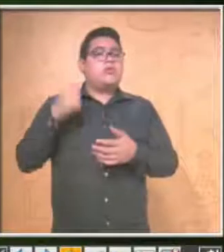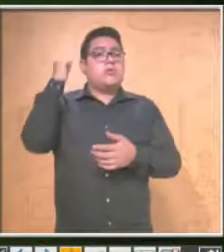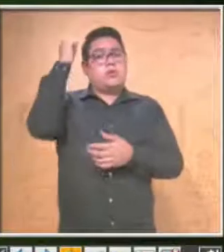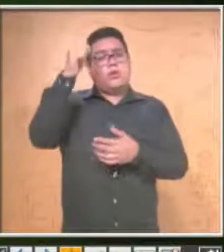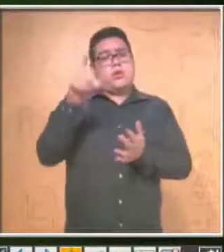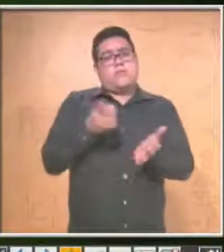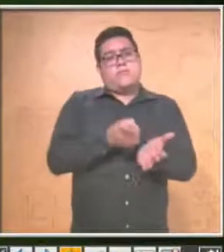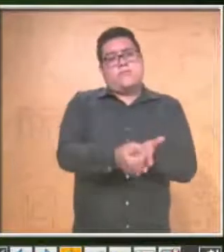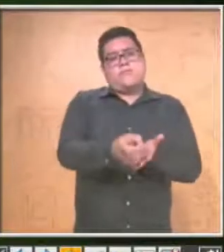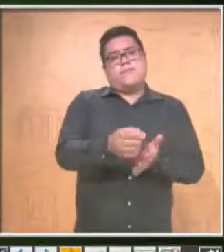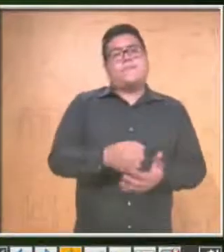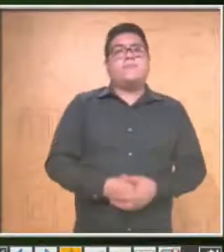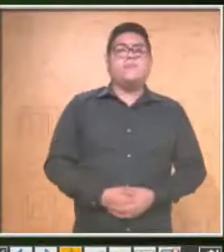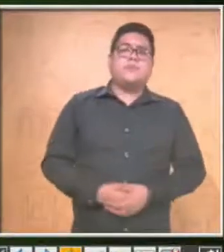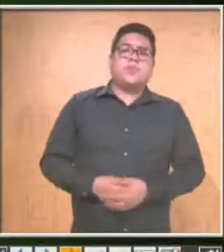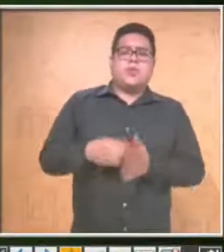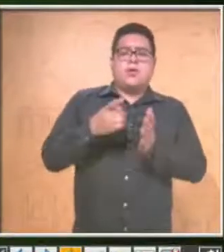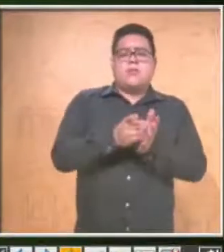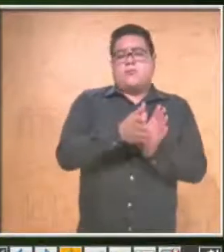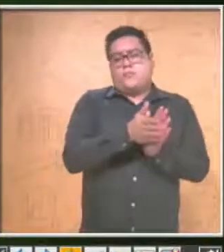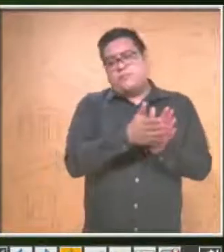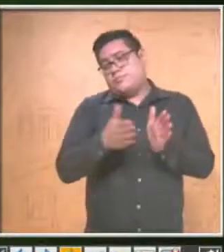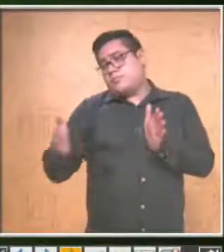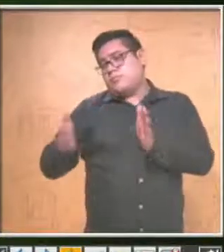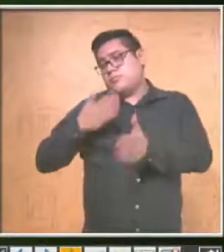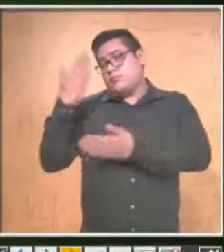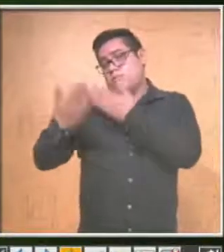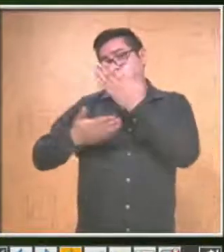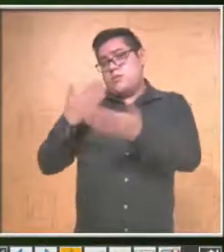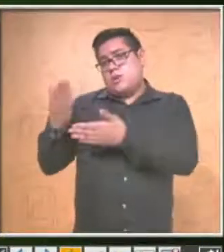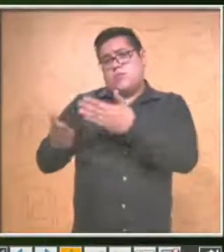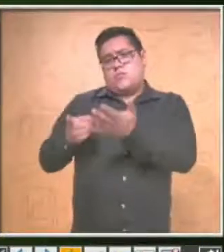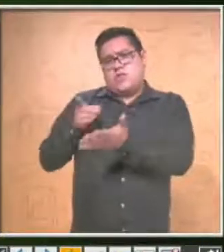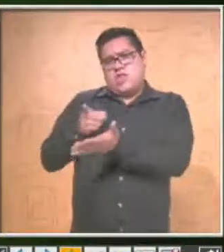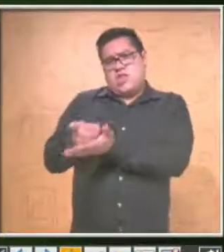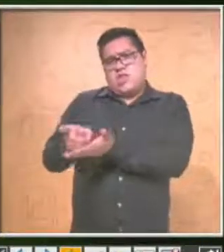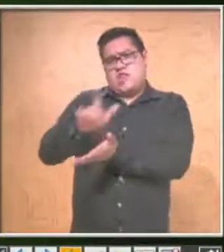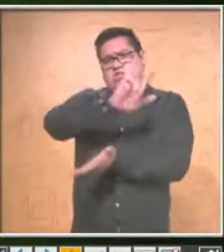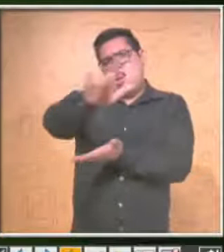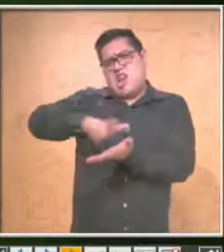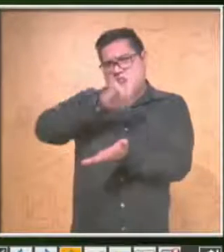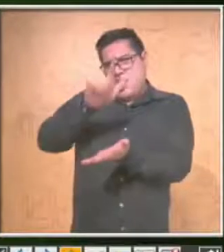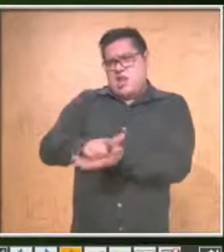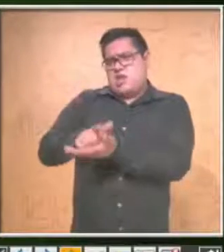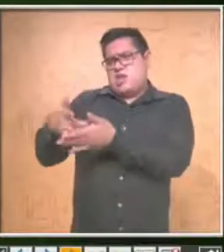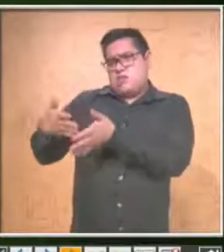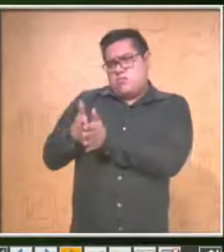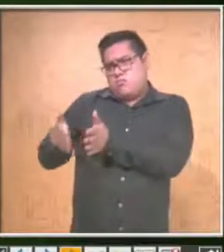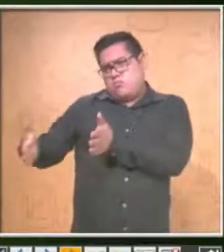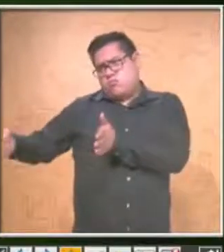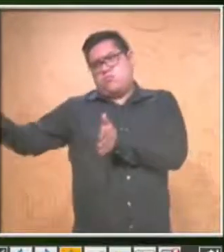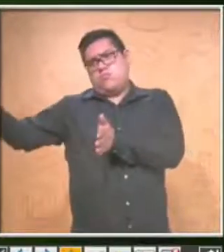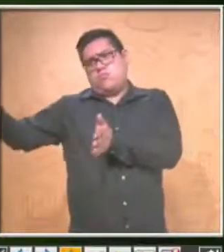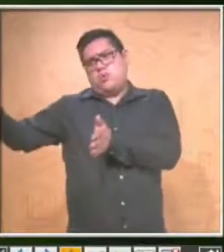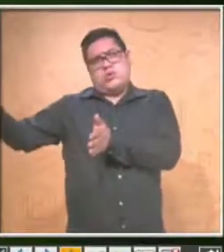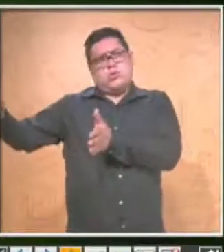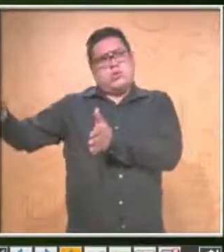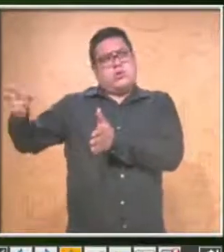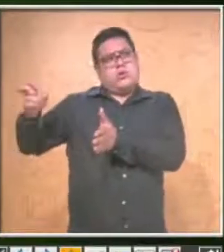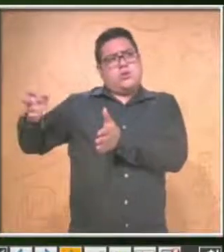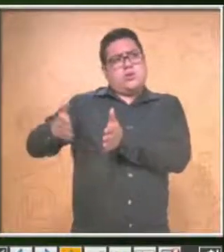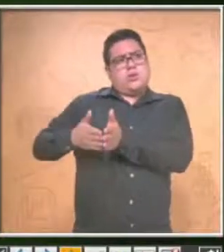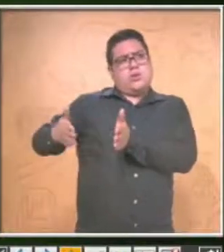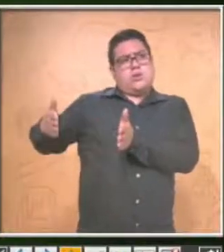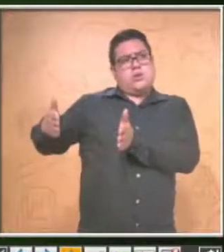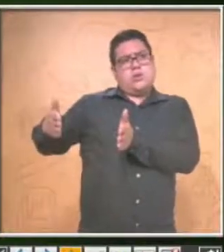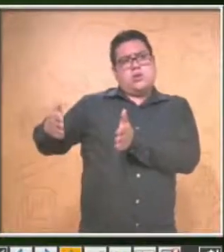A partir de ellos estudiamos el derecho como una teoría que nos lleva a la